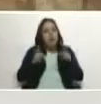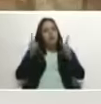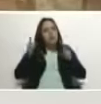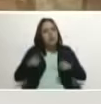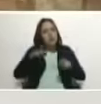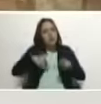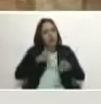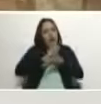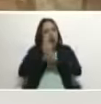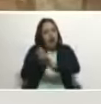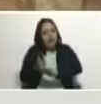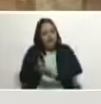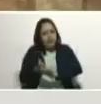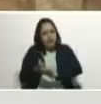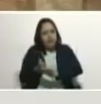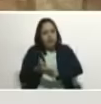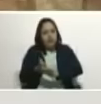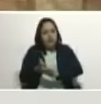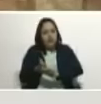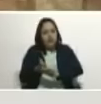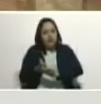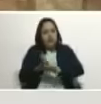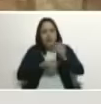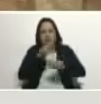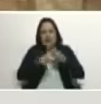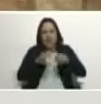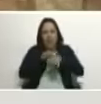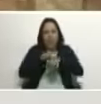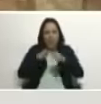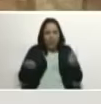destruir, para horadar.